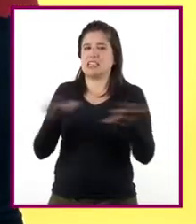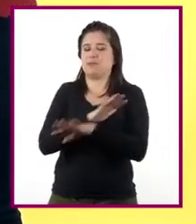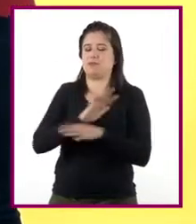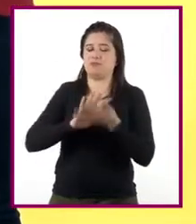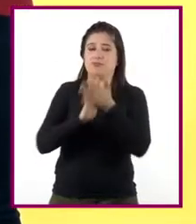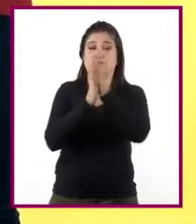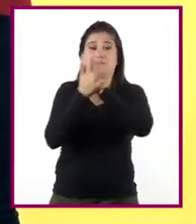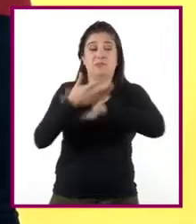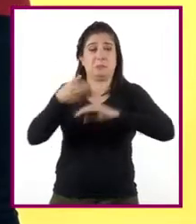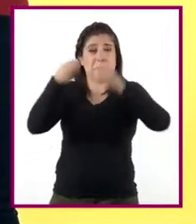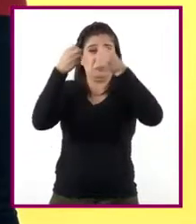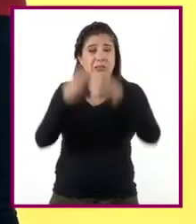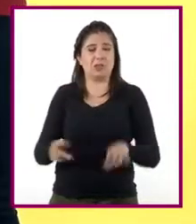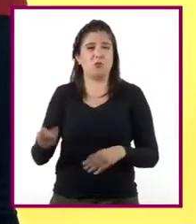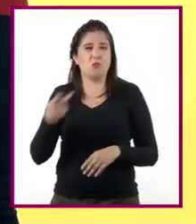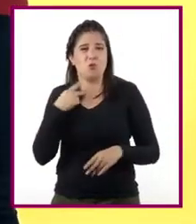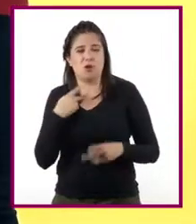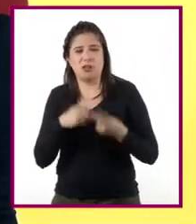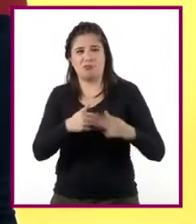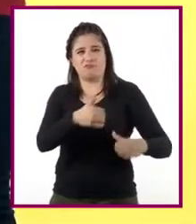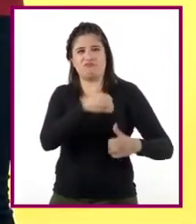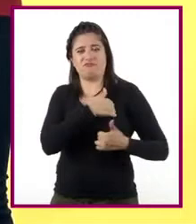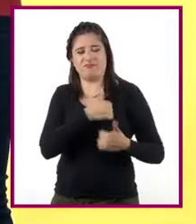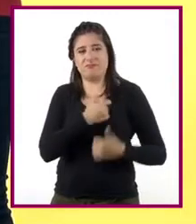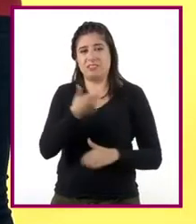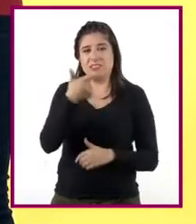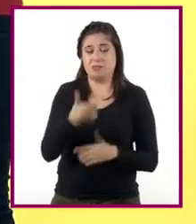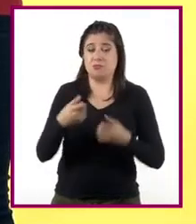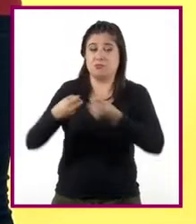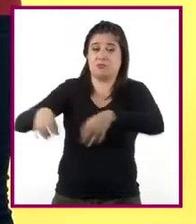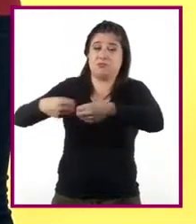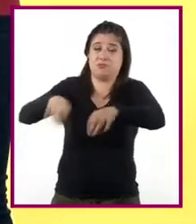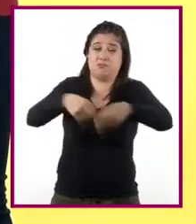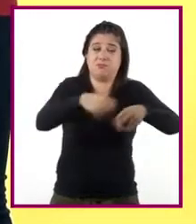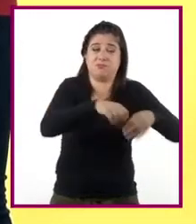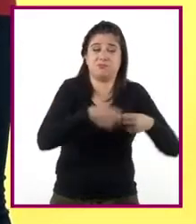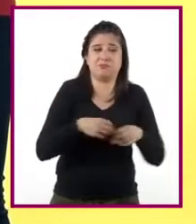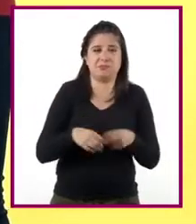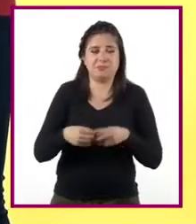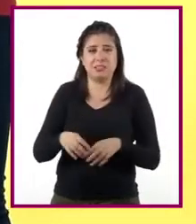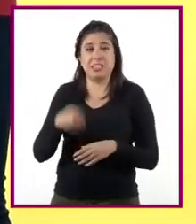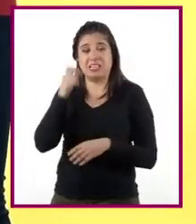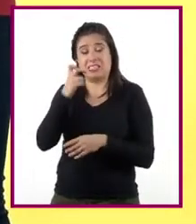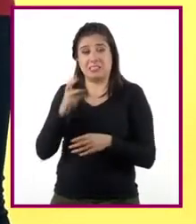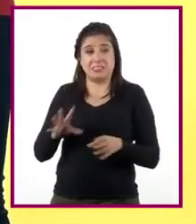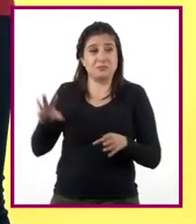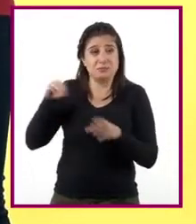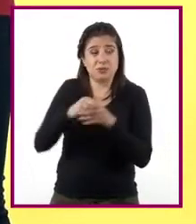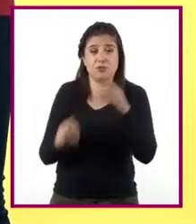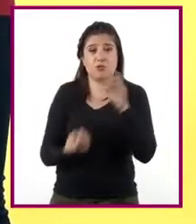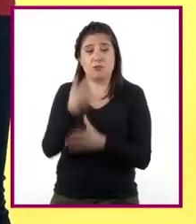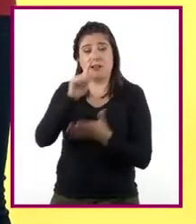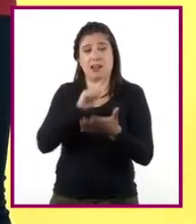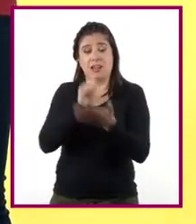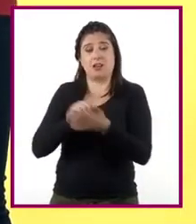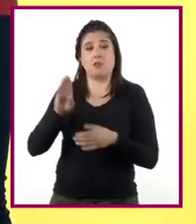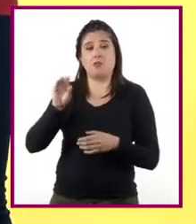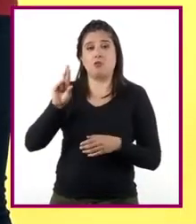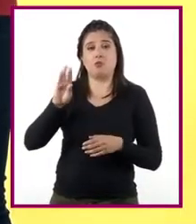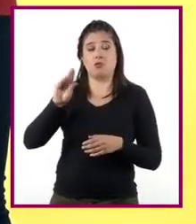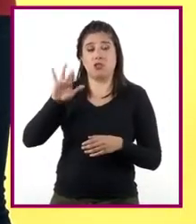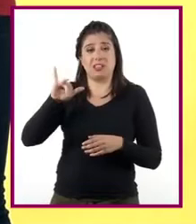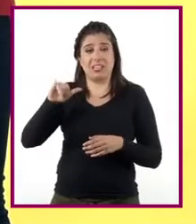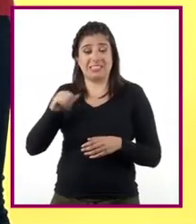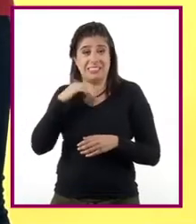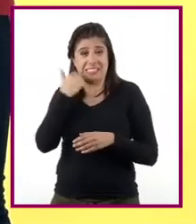el control político, militar y económico de sus reinos. Si bien con la implementación de las reformas borbónicas